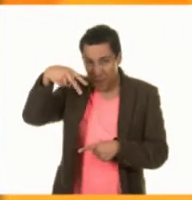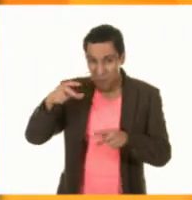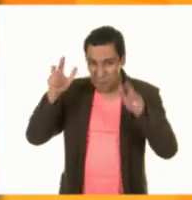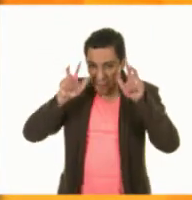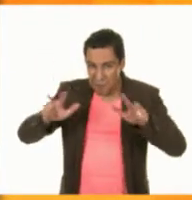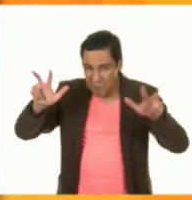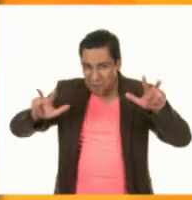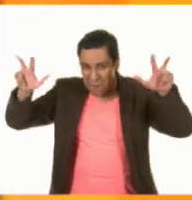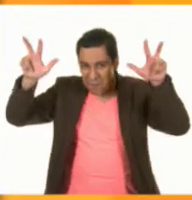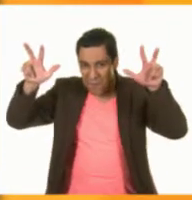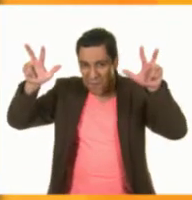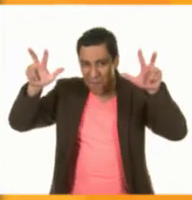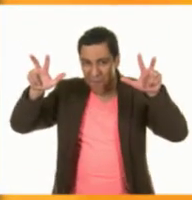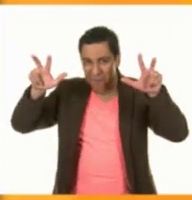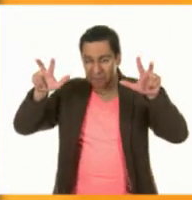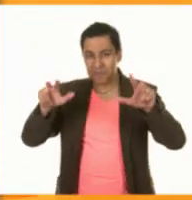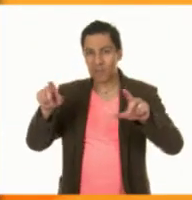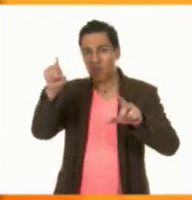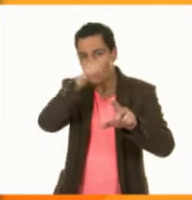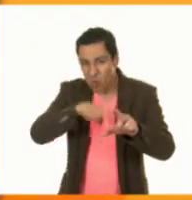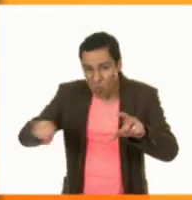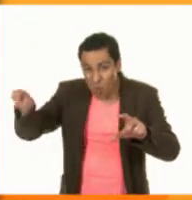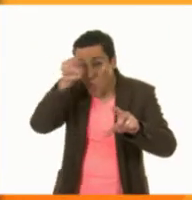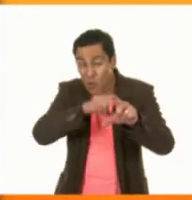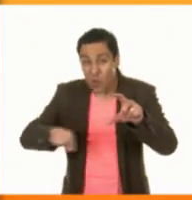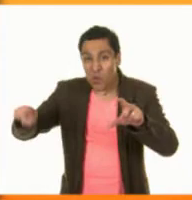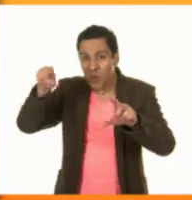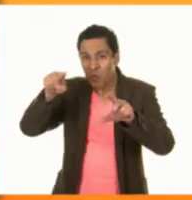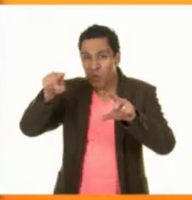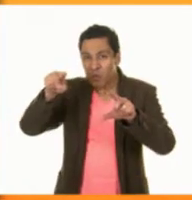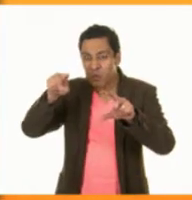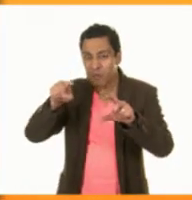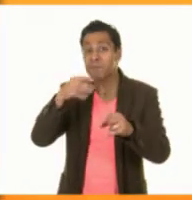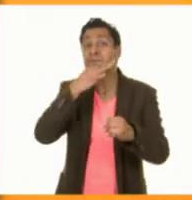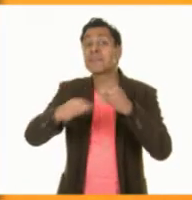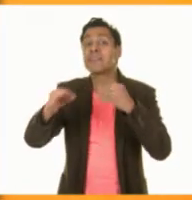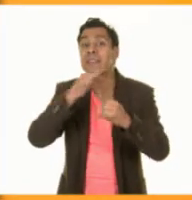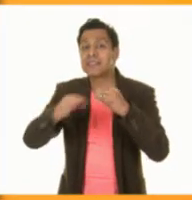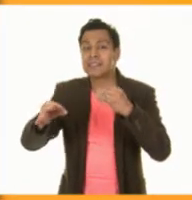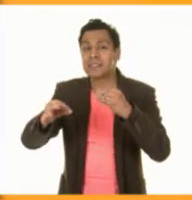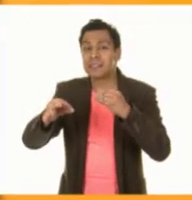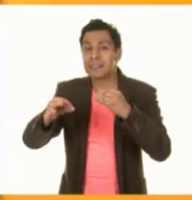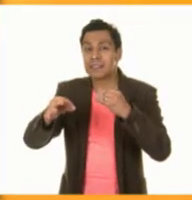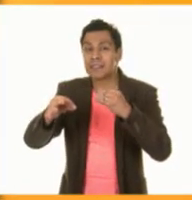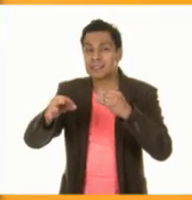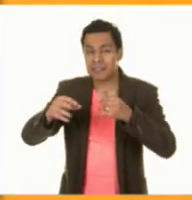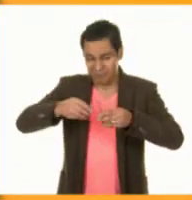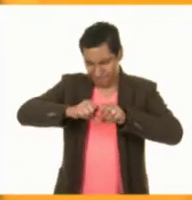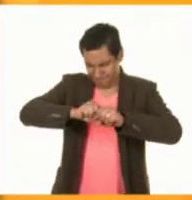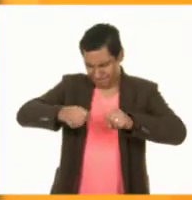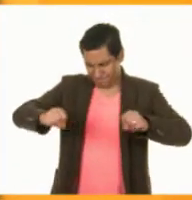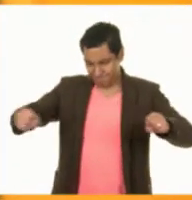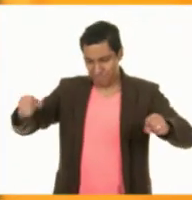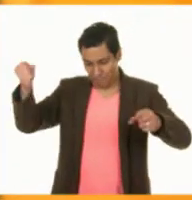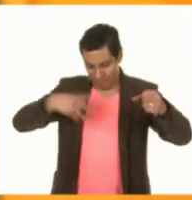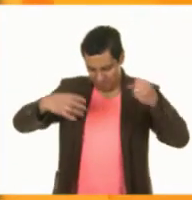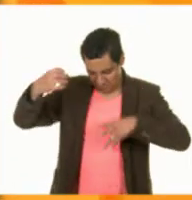medios círculos, no tan grandes. Y por último, estírame y hazme unas manchas.